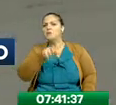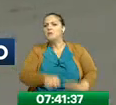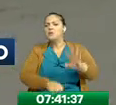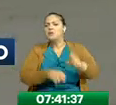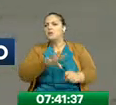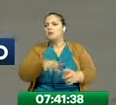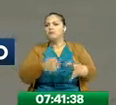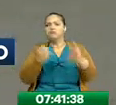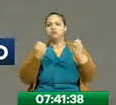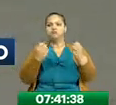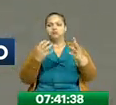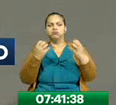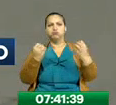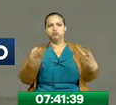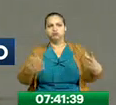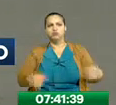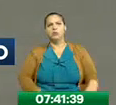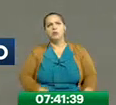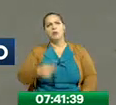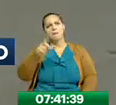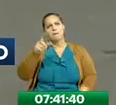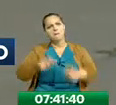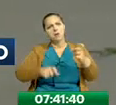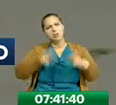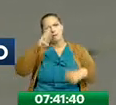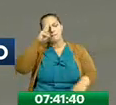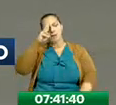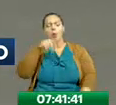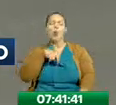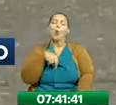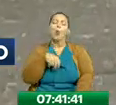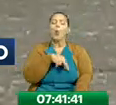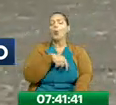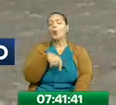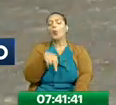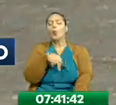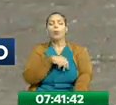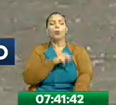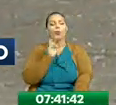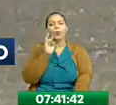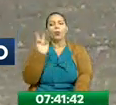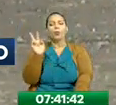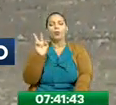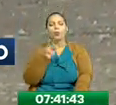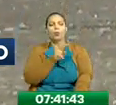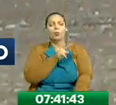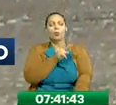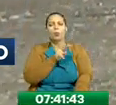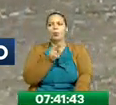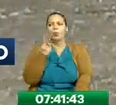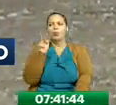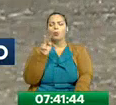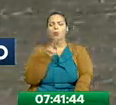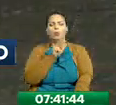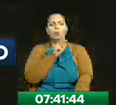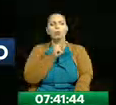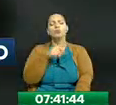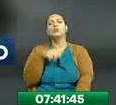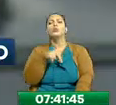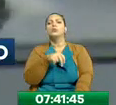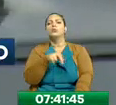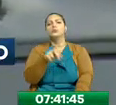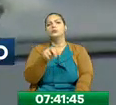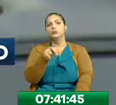que andan a pie mirando qué llevarse. Primero dan vueltas viendo qué tal el movimiento.